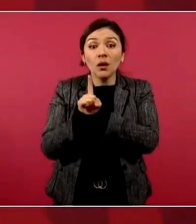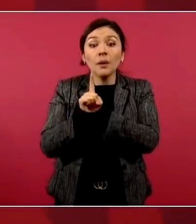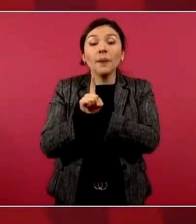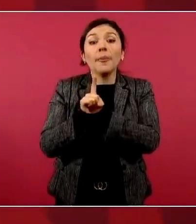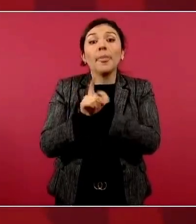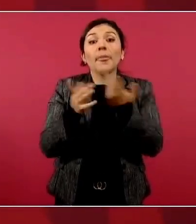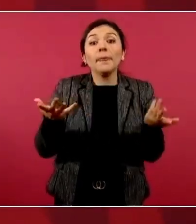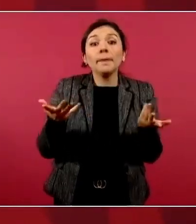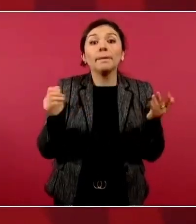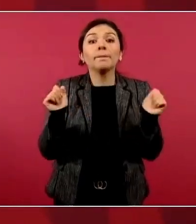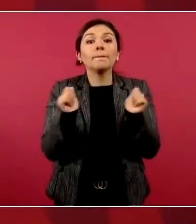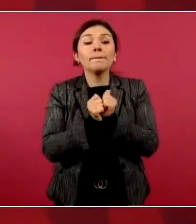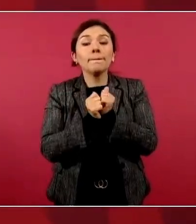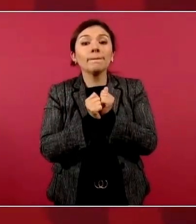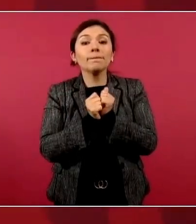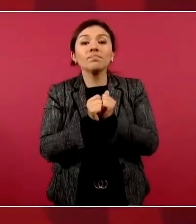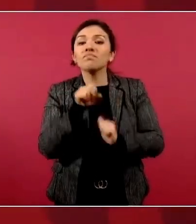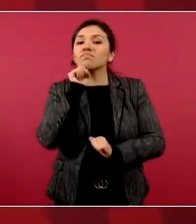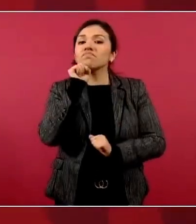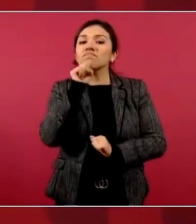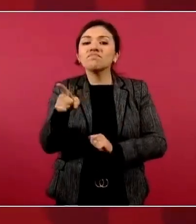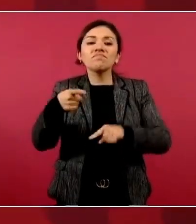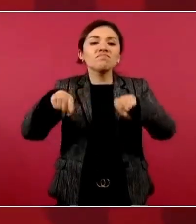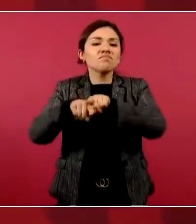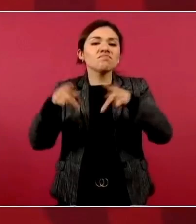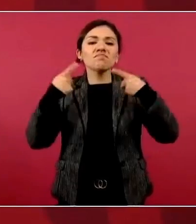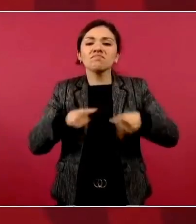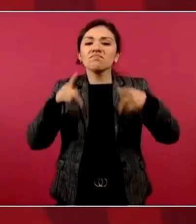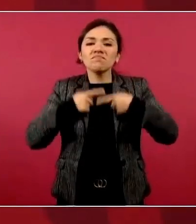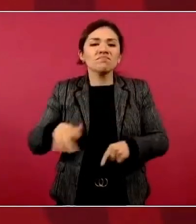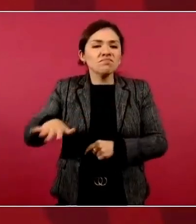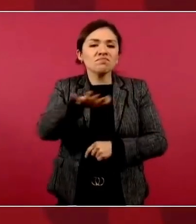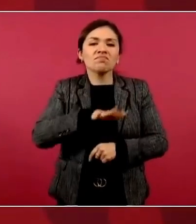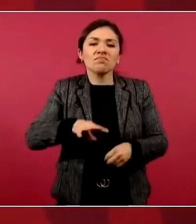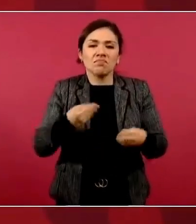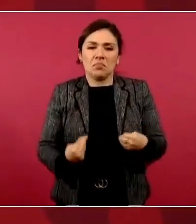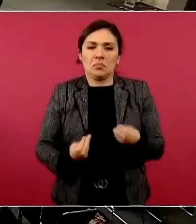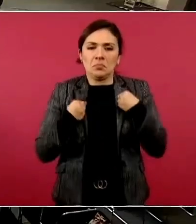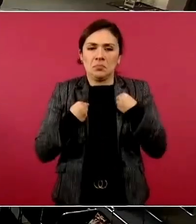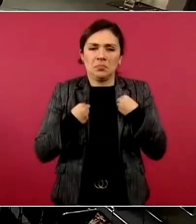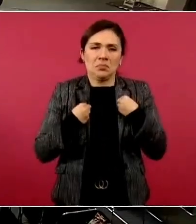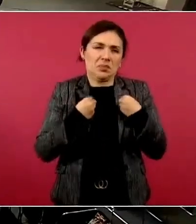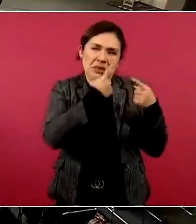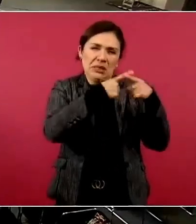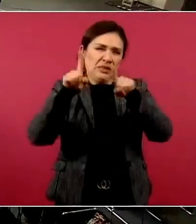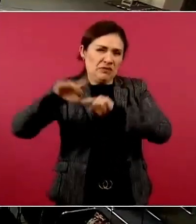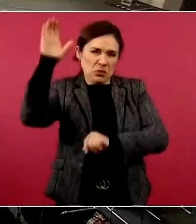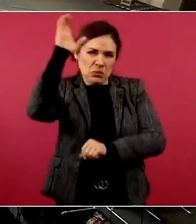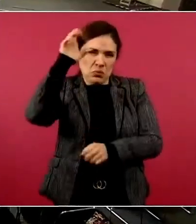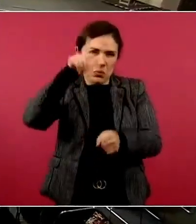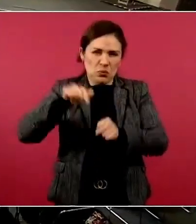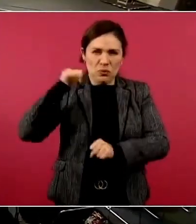entre los mismos habitantes de estas culturas